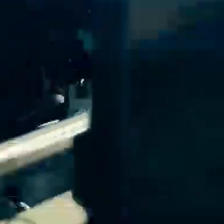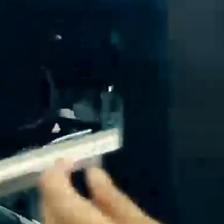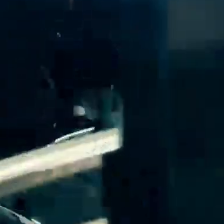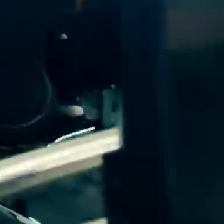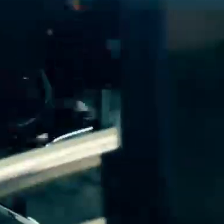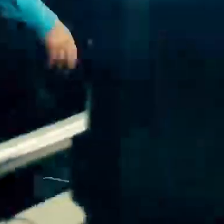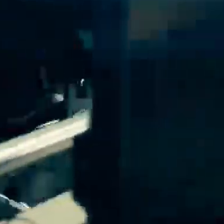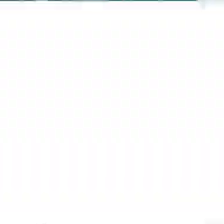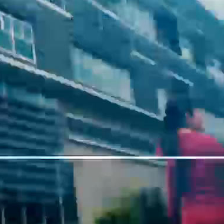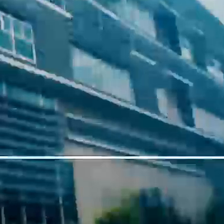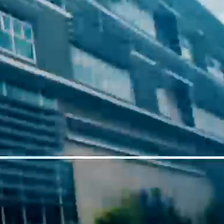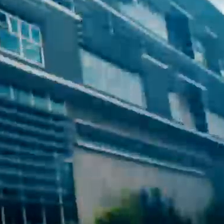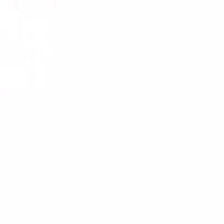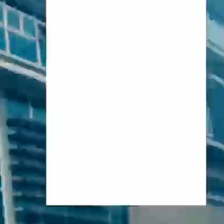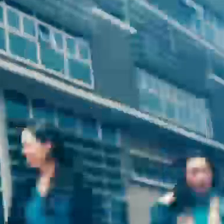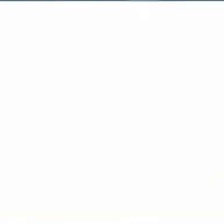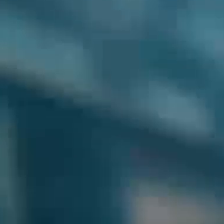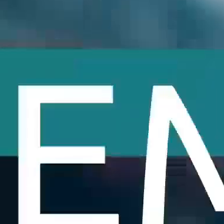Música